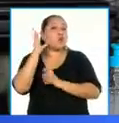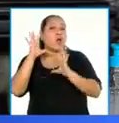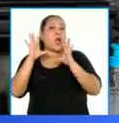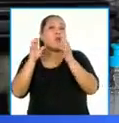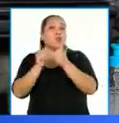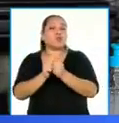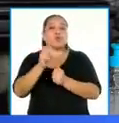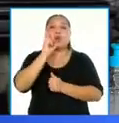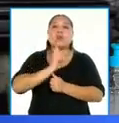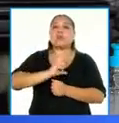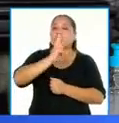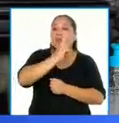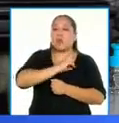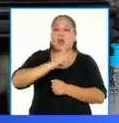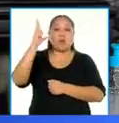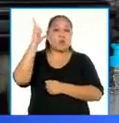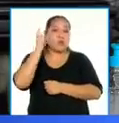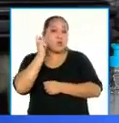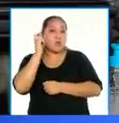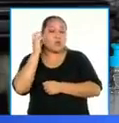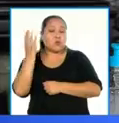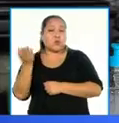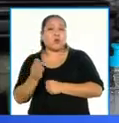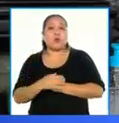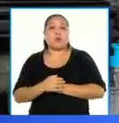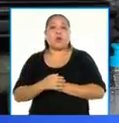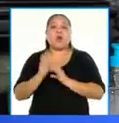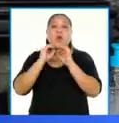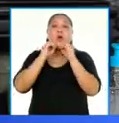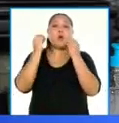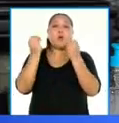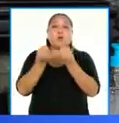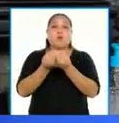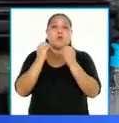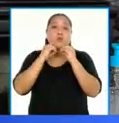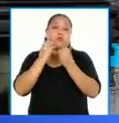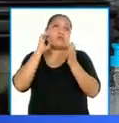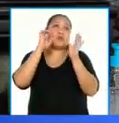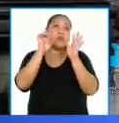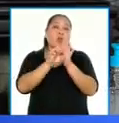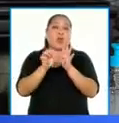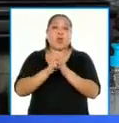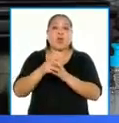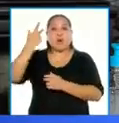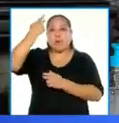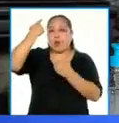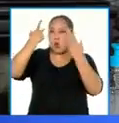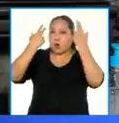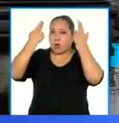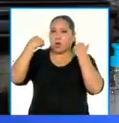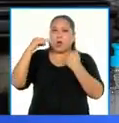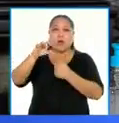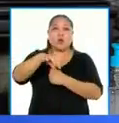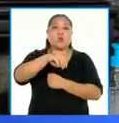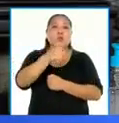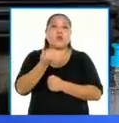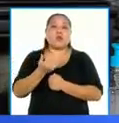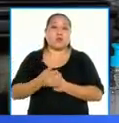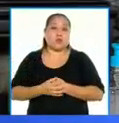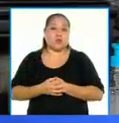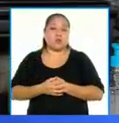de restaurantes, hemos escuchado a las organizaciones, por ejemplo, de peluquerías y otros